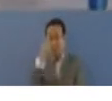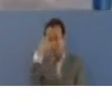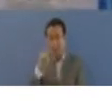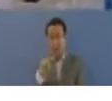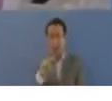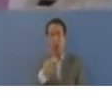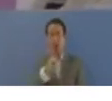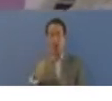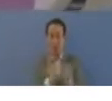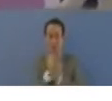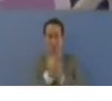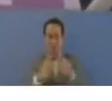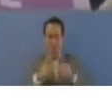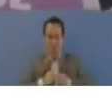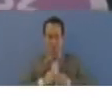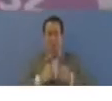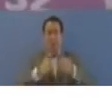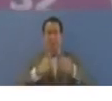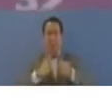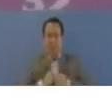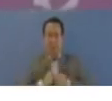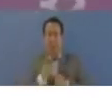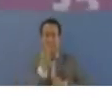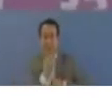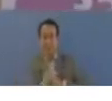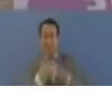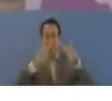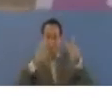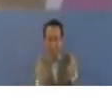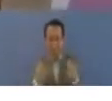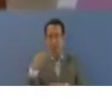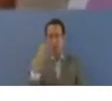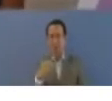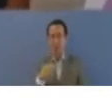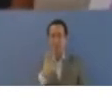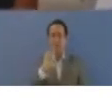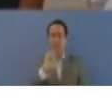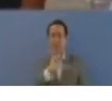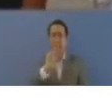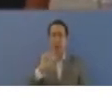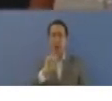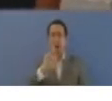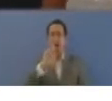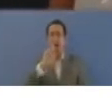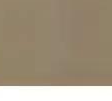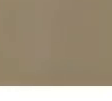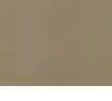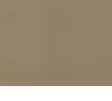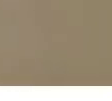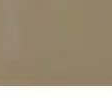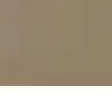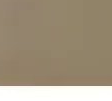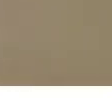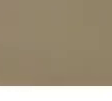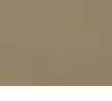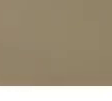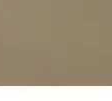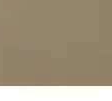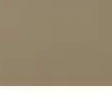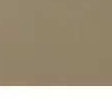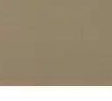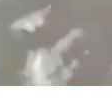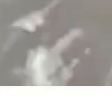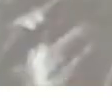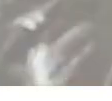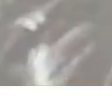inaugurará mañana en el municipio de León. Entre el equipo entregado se encuentran 92 respiradores pulmonares que se suman a los 700